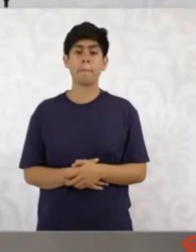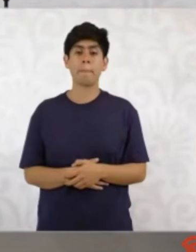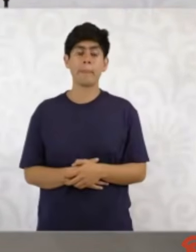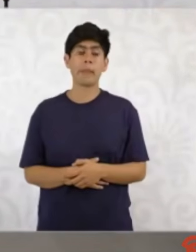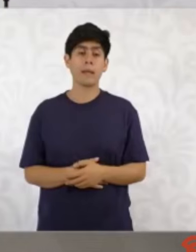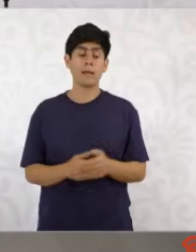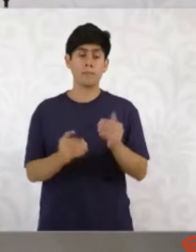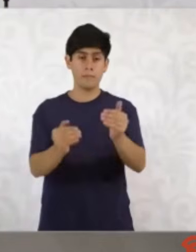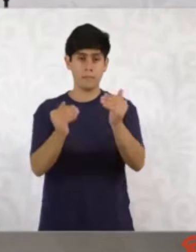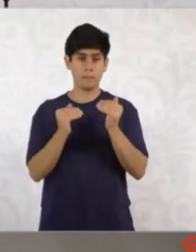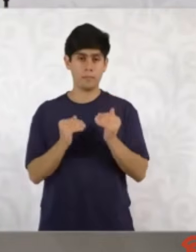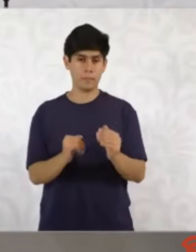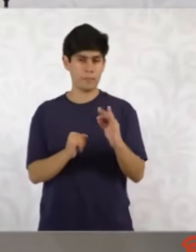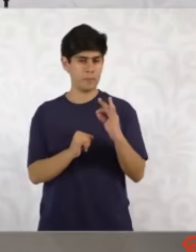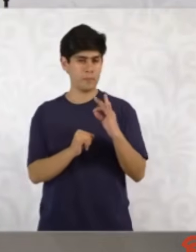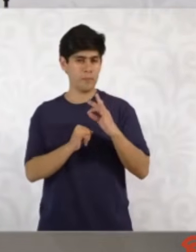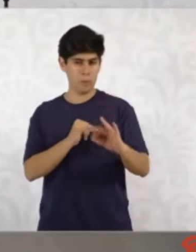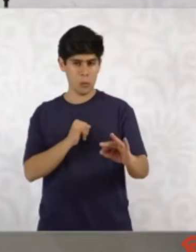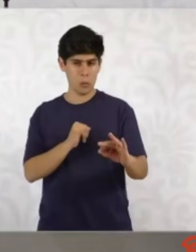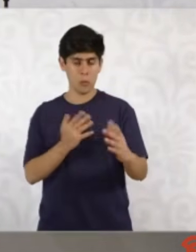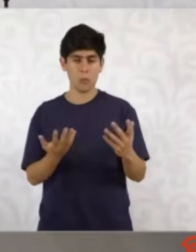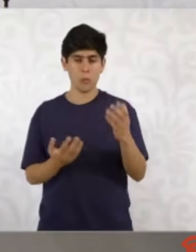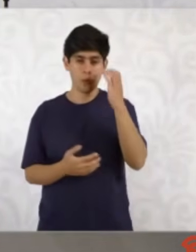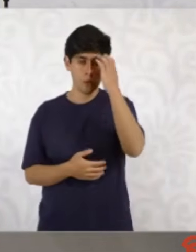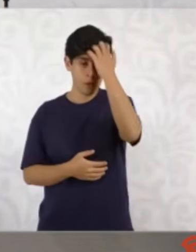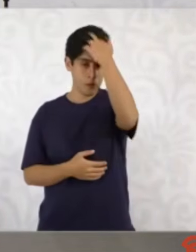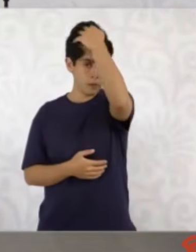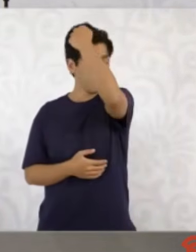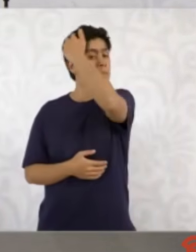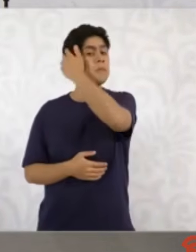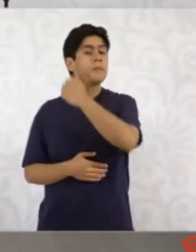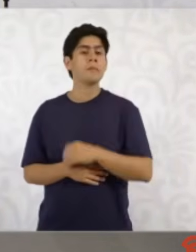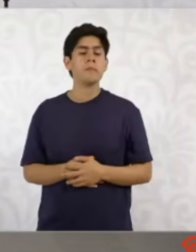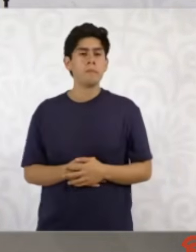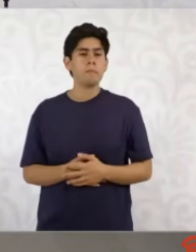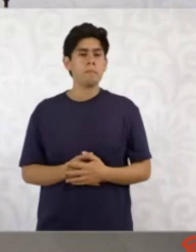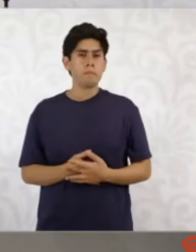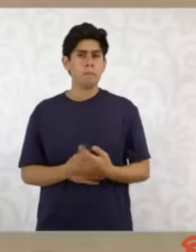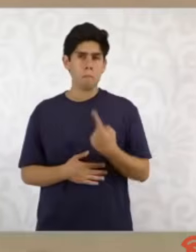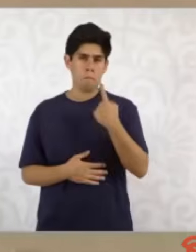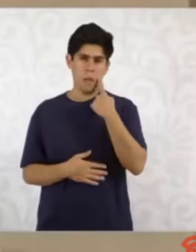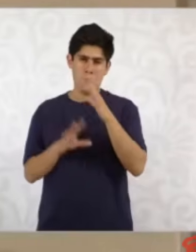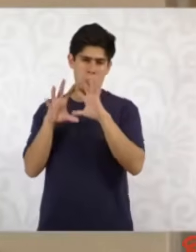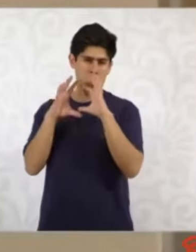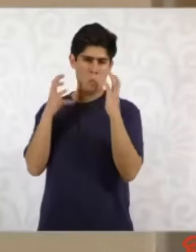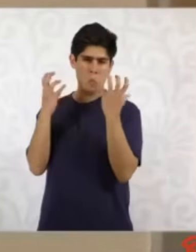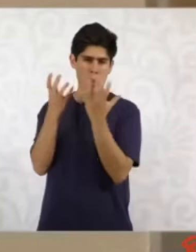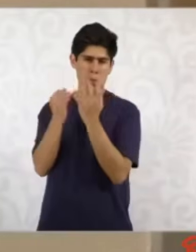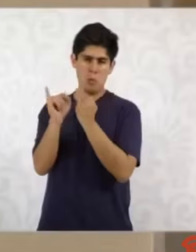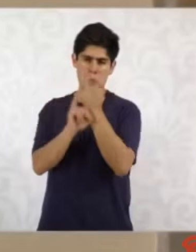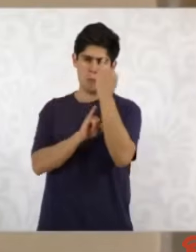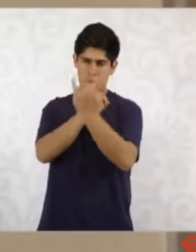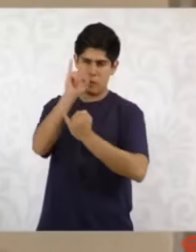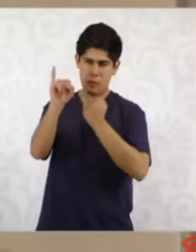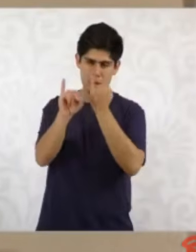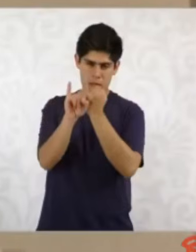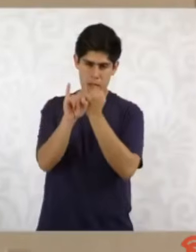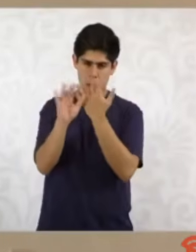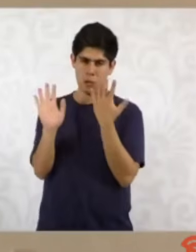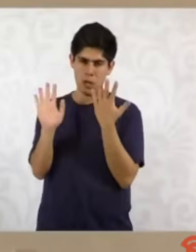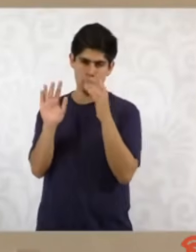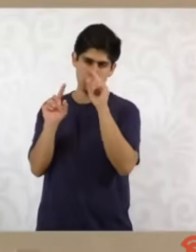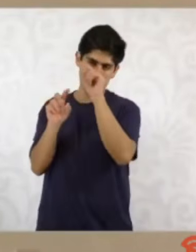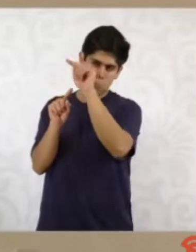Finalmente, interesante esto. Pongámonos en el contexto internacional. ¿Es México